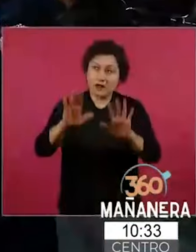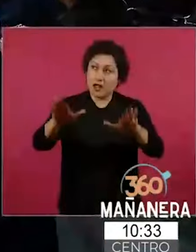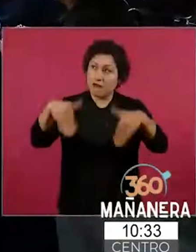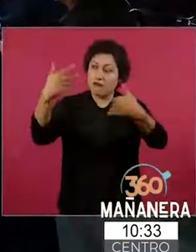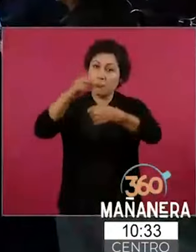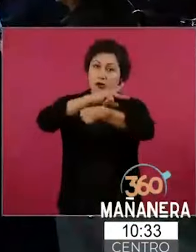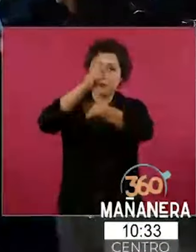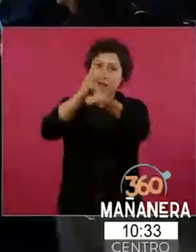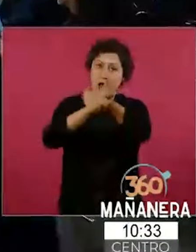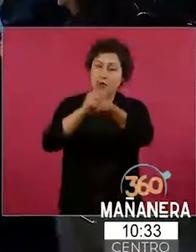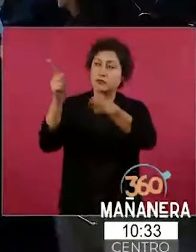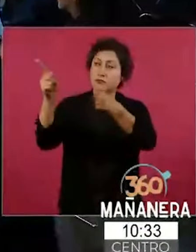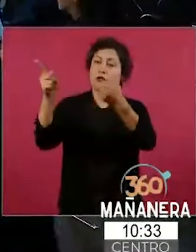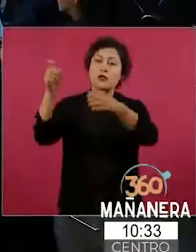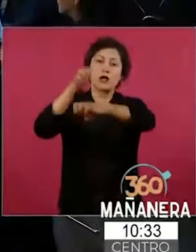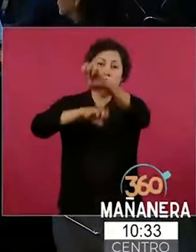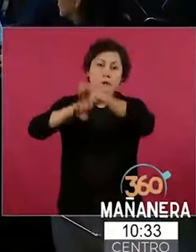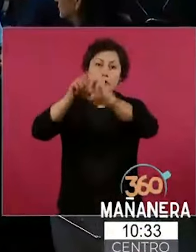judicial